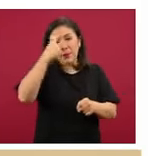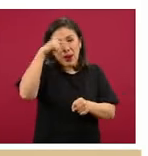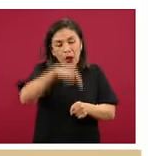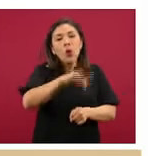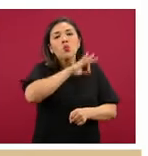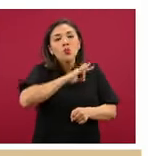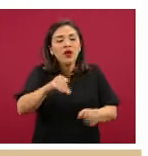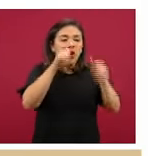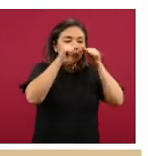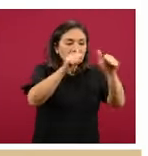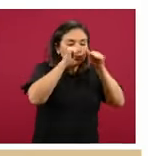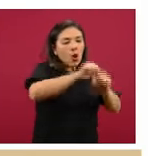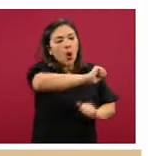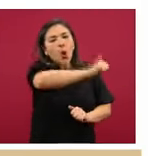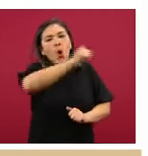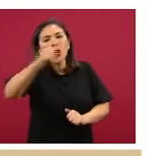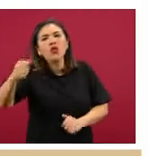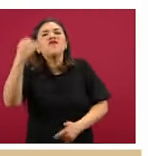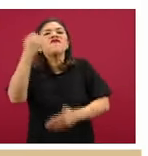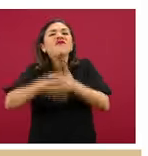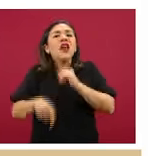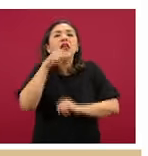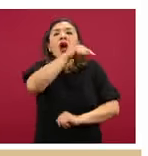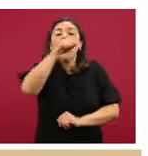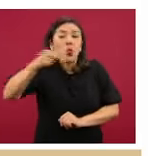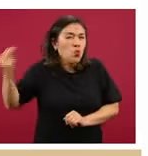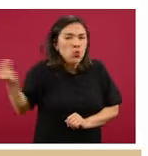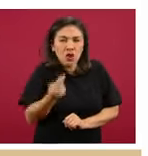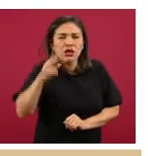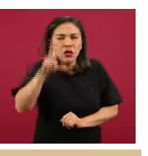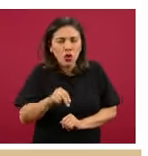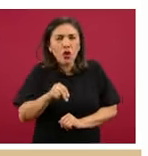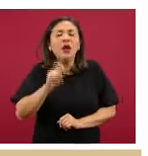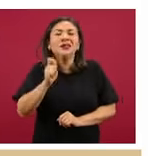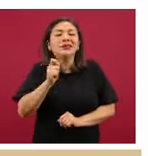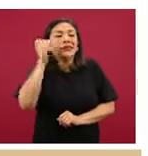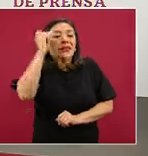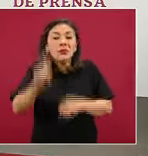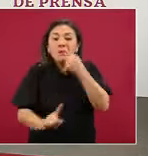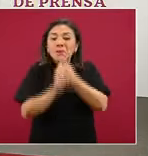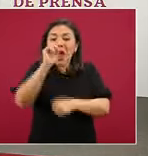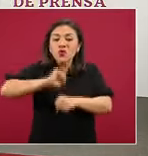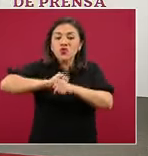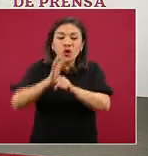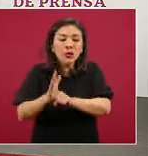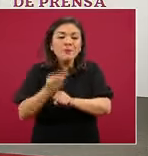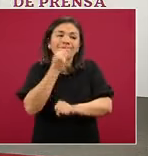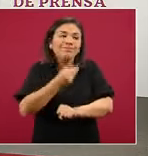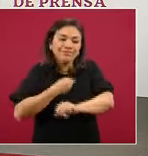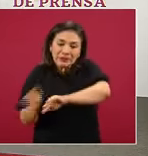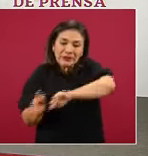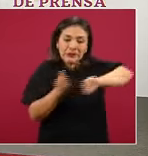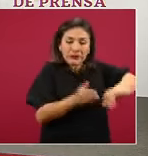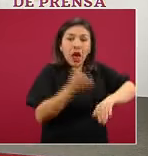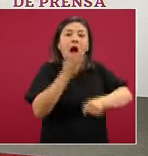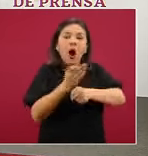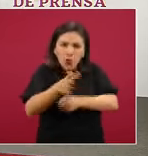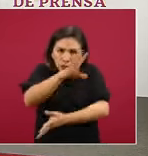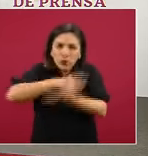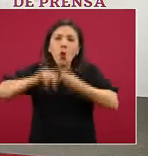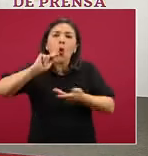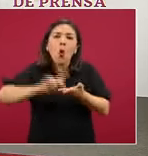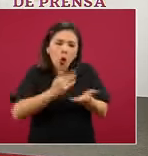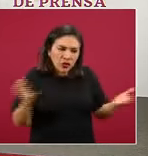de los rezagos que había en la atención no urgente y que se pospuso durante el momento más fuerte de la epidemia.